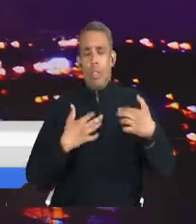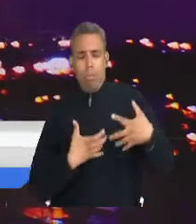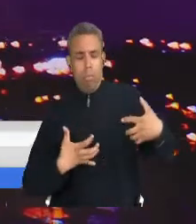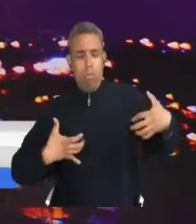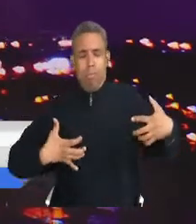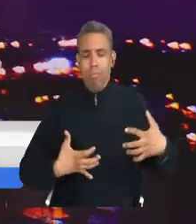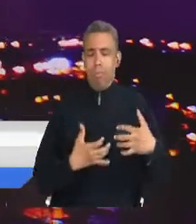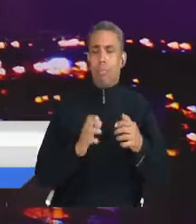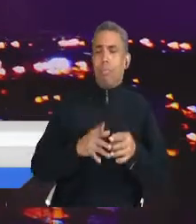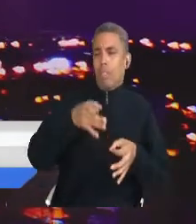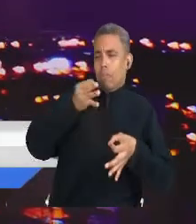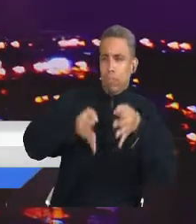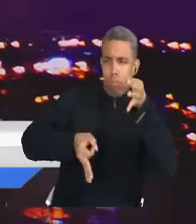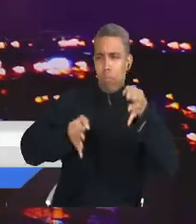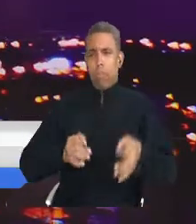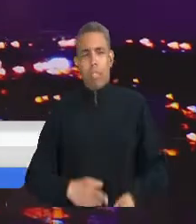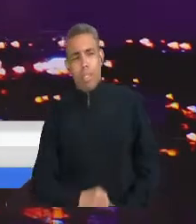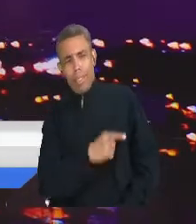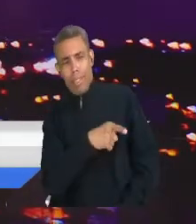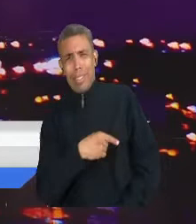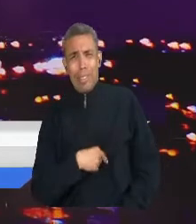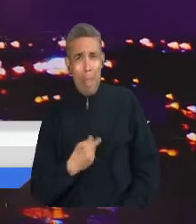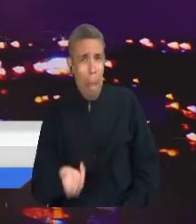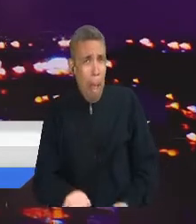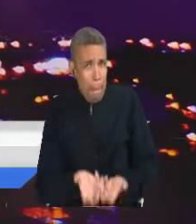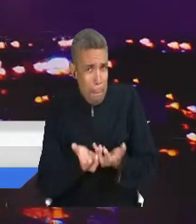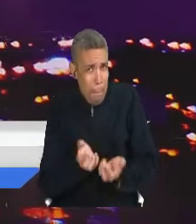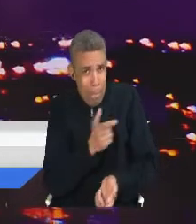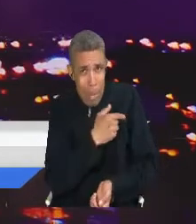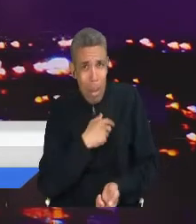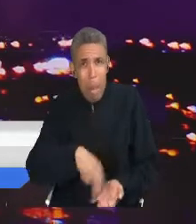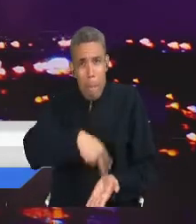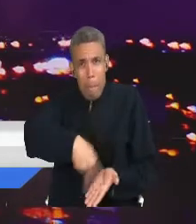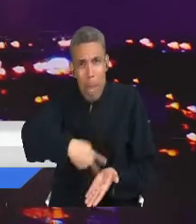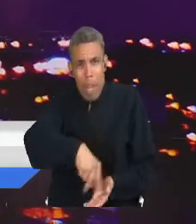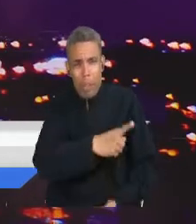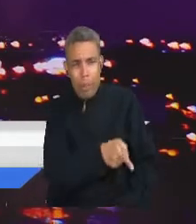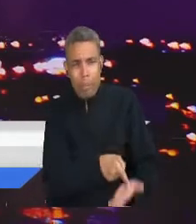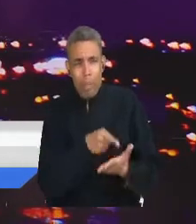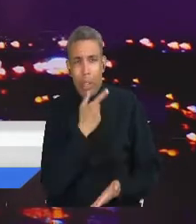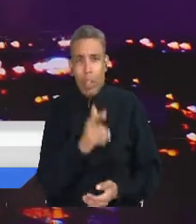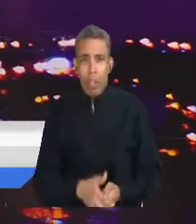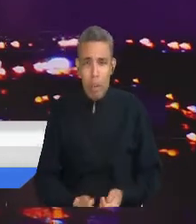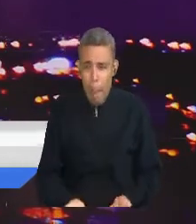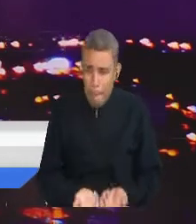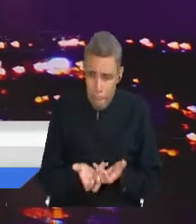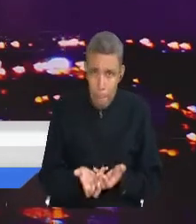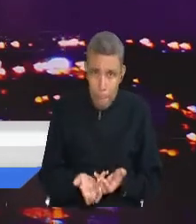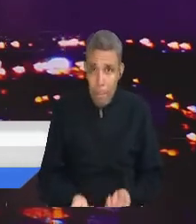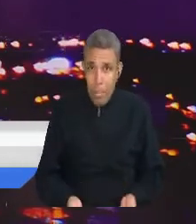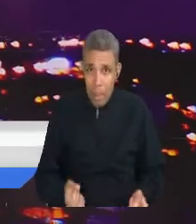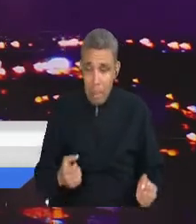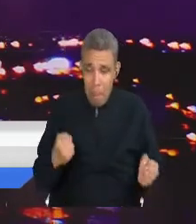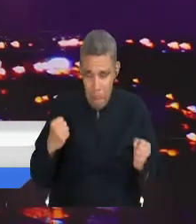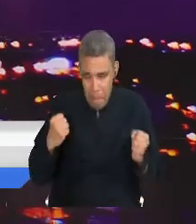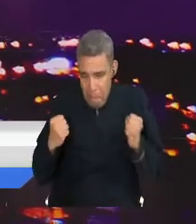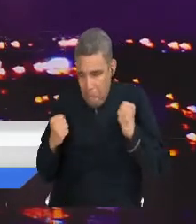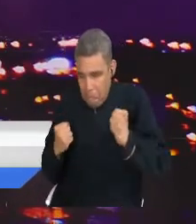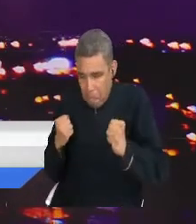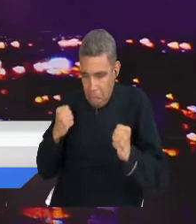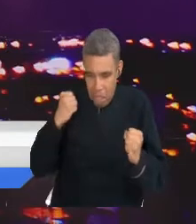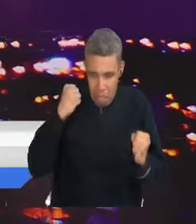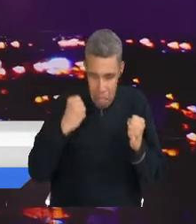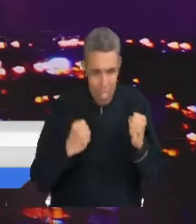de la administración municipal, gracias a la administración municipal del doctor Darío Echeverry, que este año nuevamente apoya